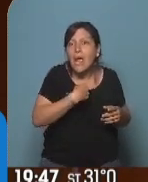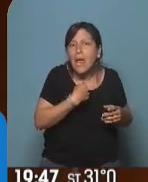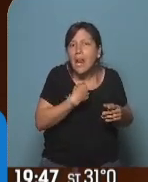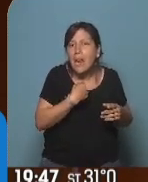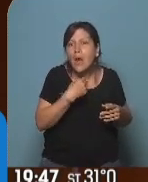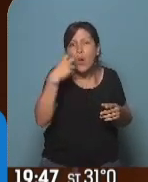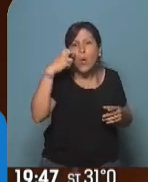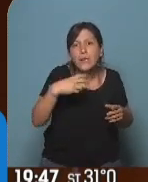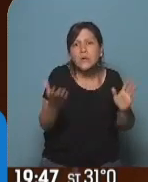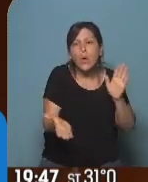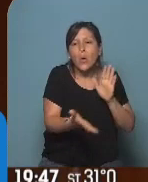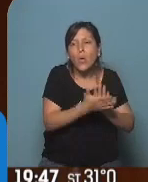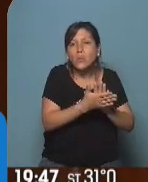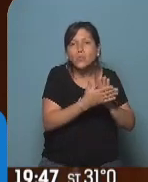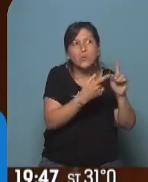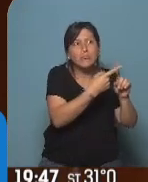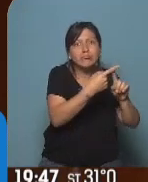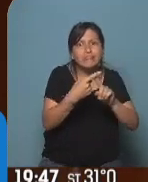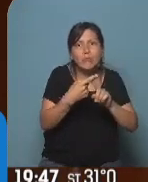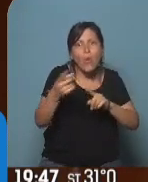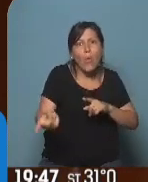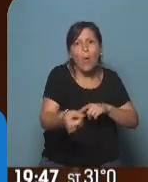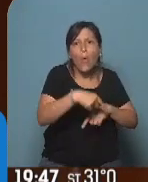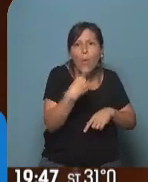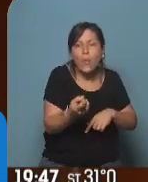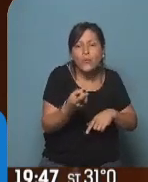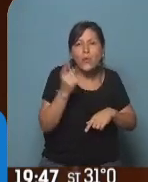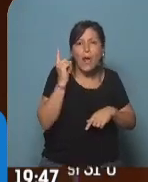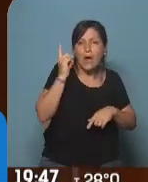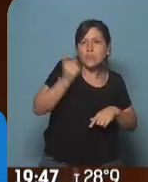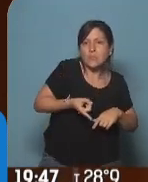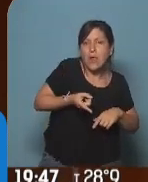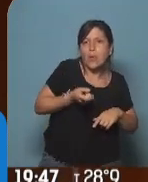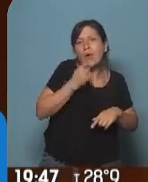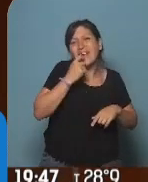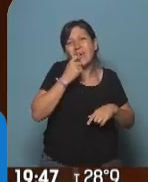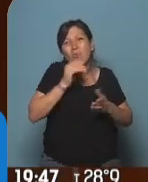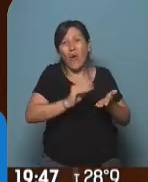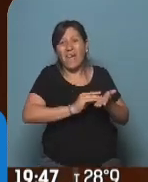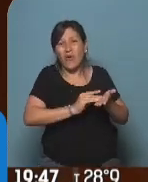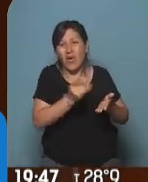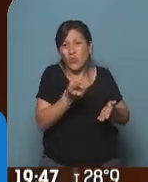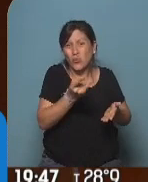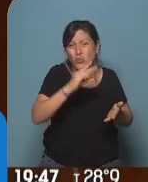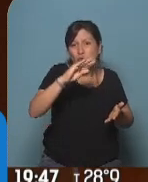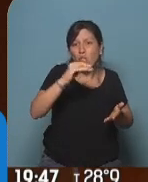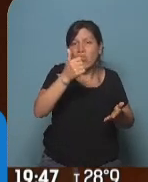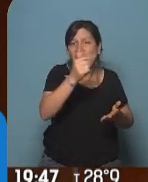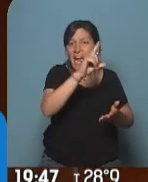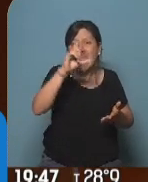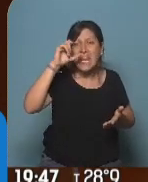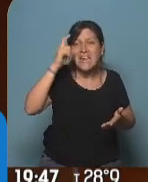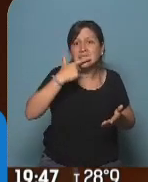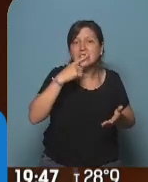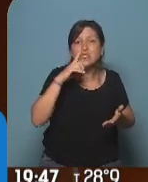d'alessio este empresario que ha robado trucho d'alessio que es el abogado trucho y el empresario que